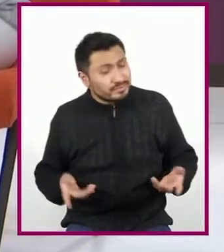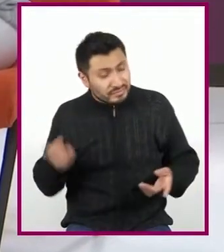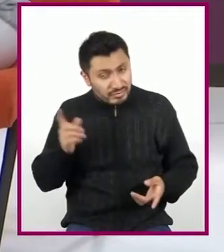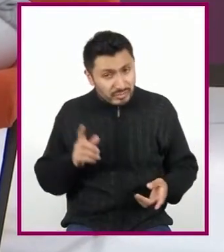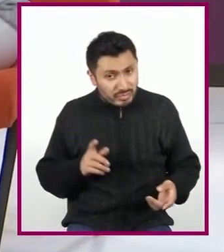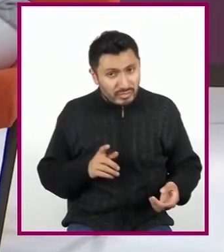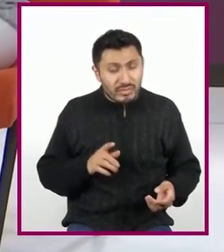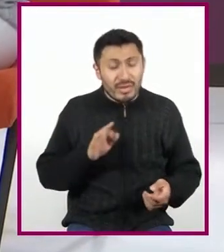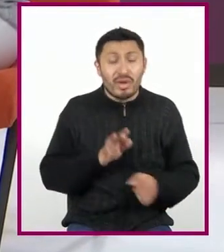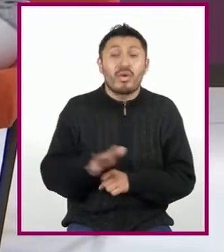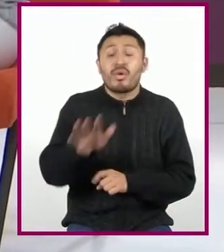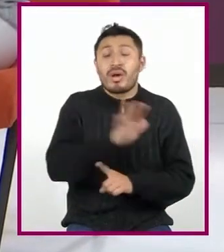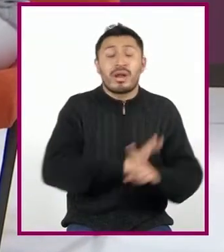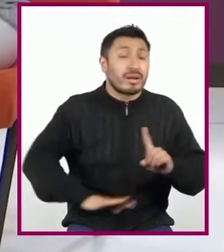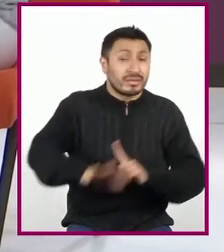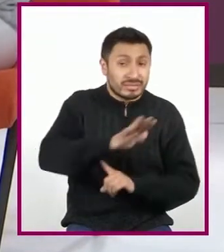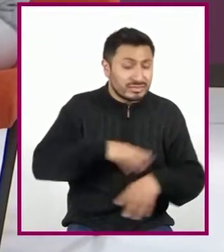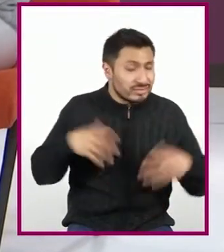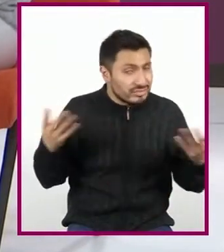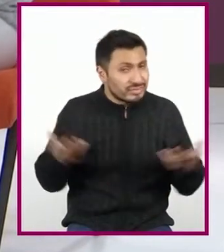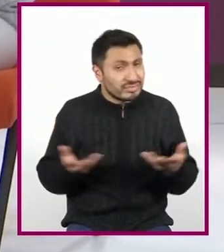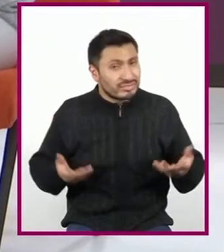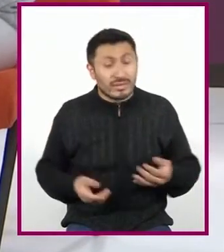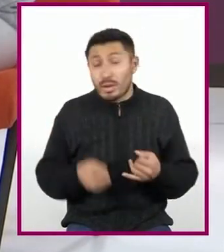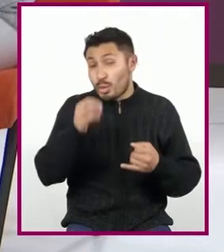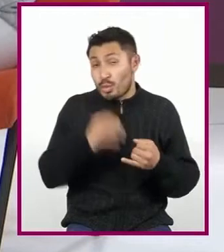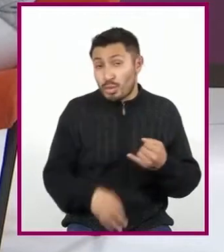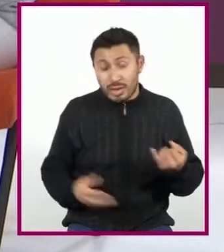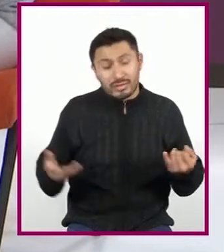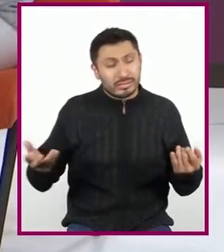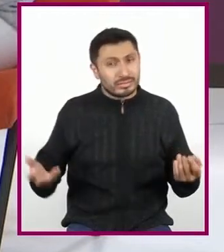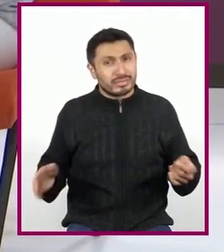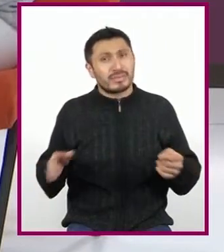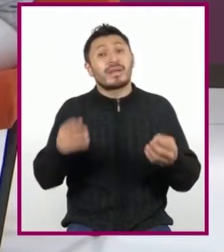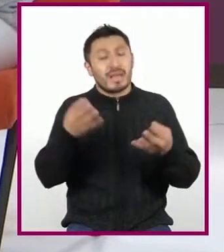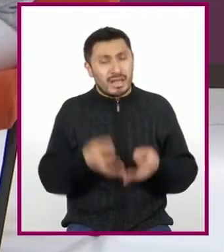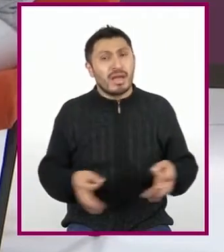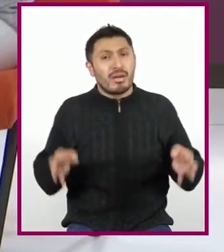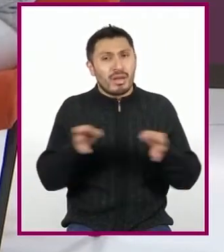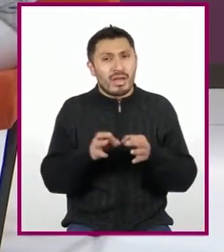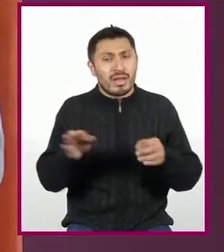él? ¿Y cuál es la diferencia entre usar verbos en primera persona y verbos en tercera persona?